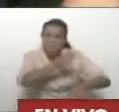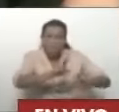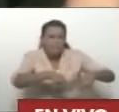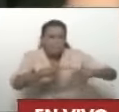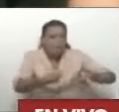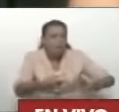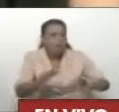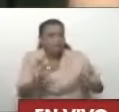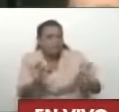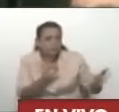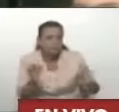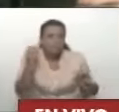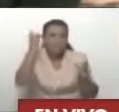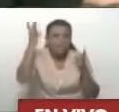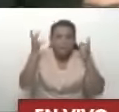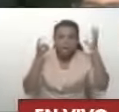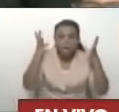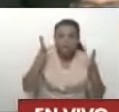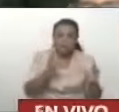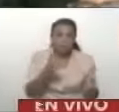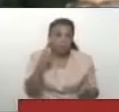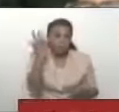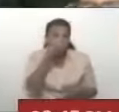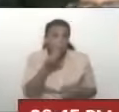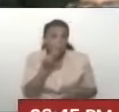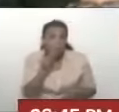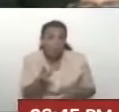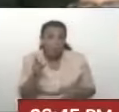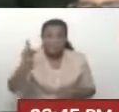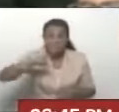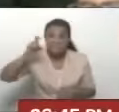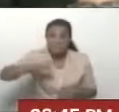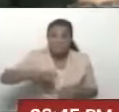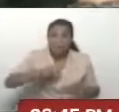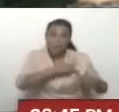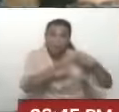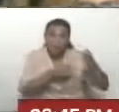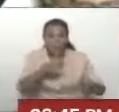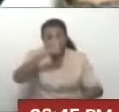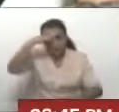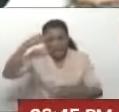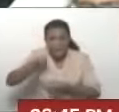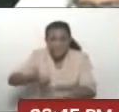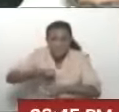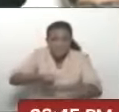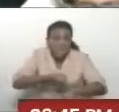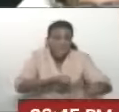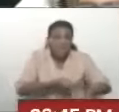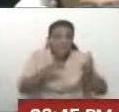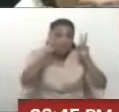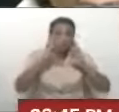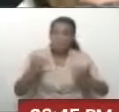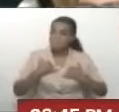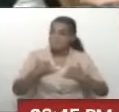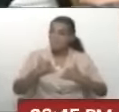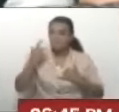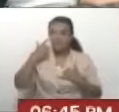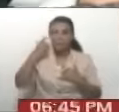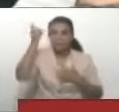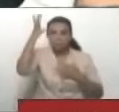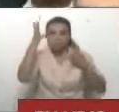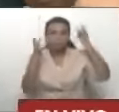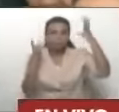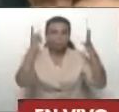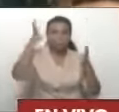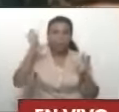qué le digo esto? Porque cuando nosotros tuvimos la necesidad de los productos de limpieza y el producto de higiene personal, fue la juventud que salió y hizo